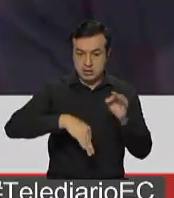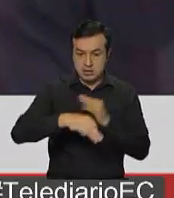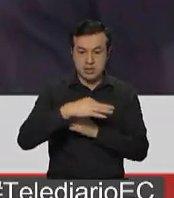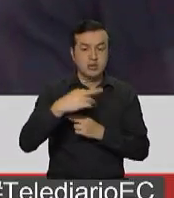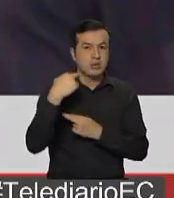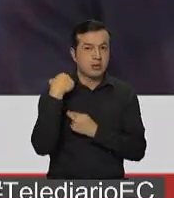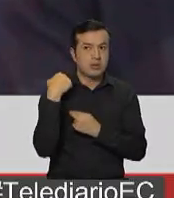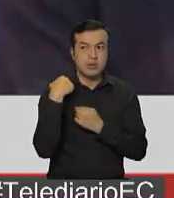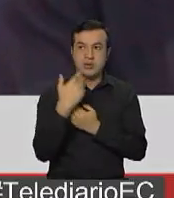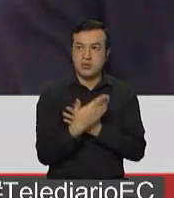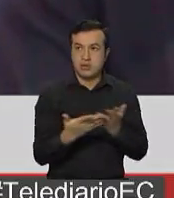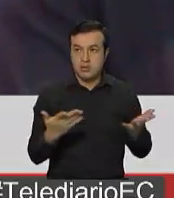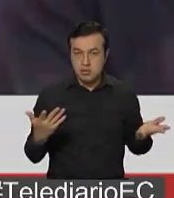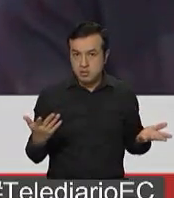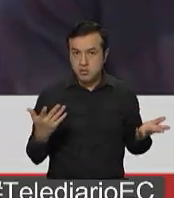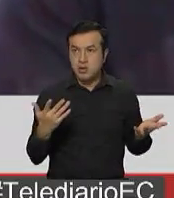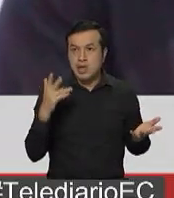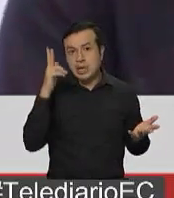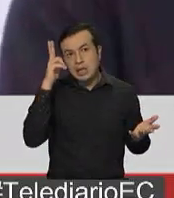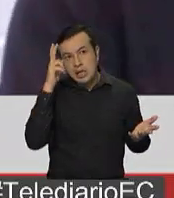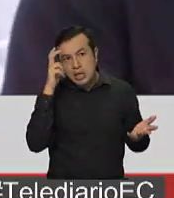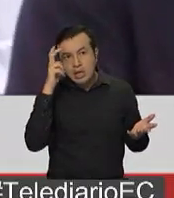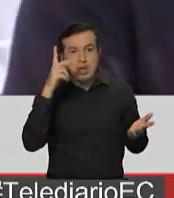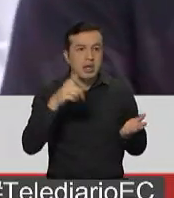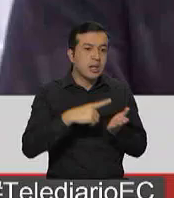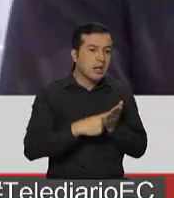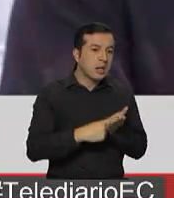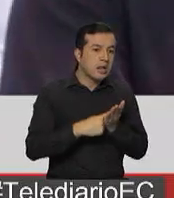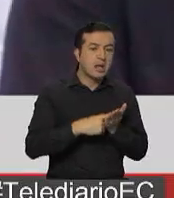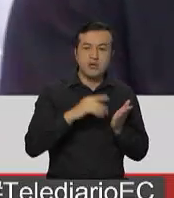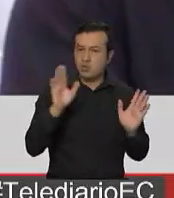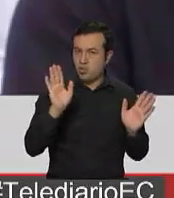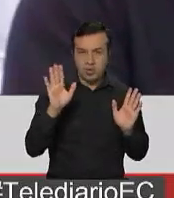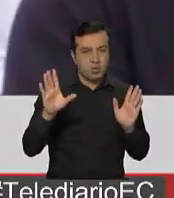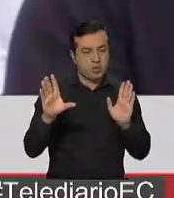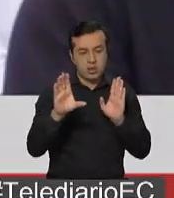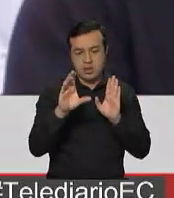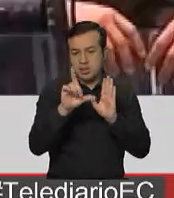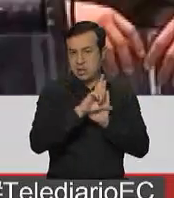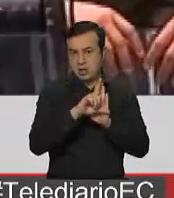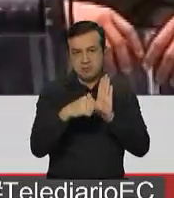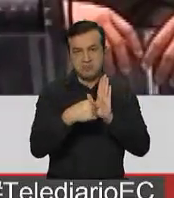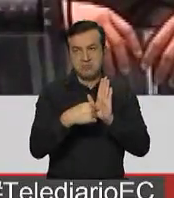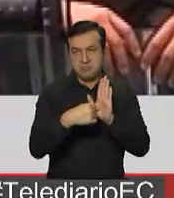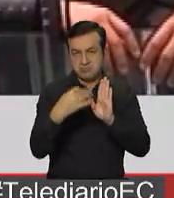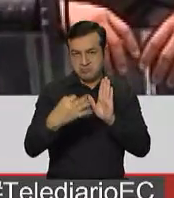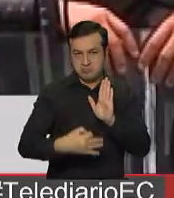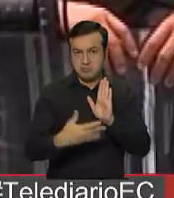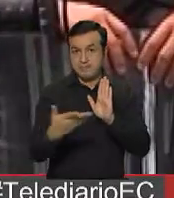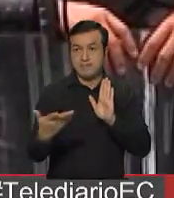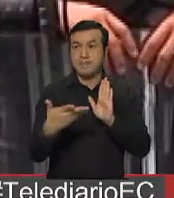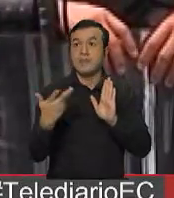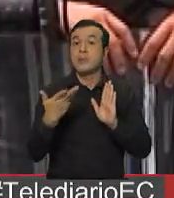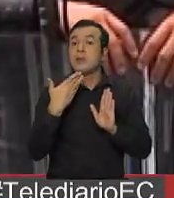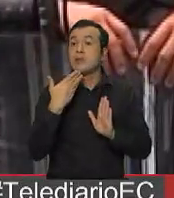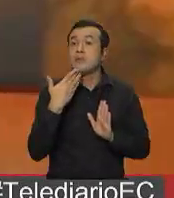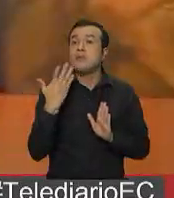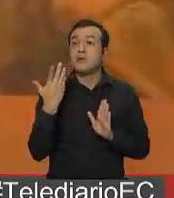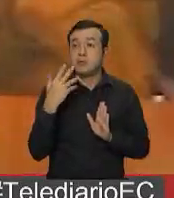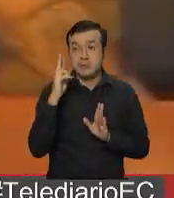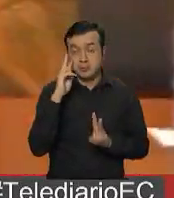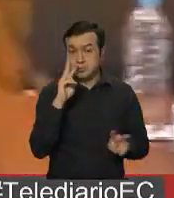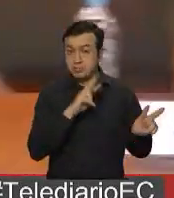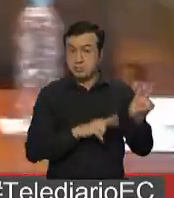no entra a presunciones, ni a discusión, ni a subjetividades. Eso está marcado en la ley. Todo esto al margen de lo que